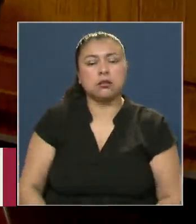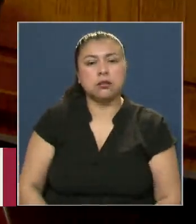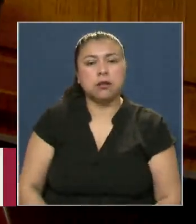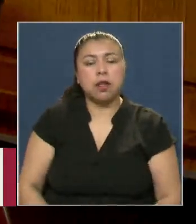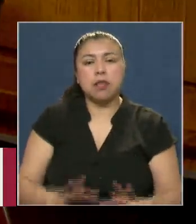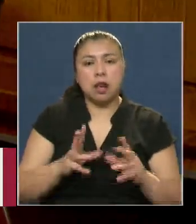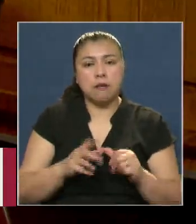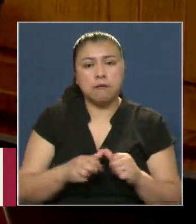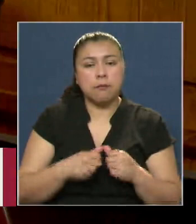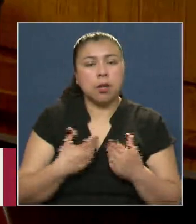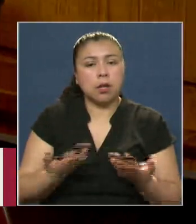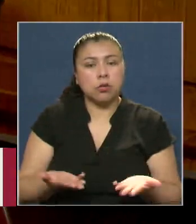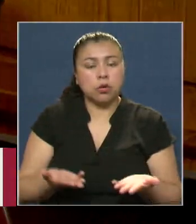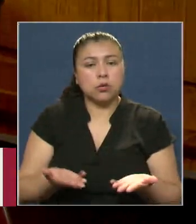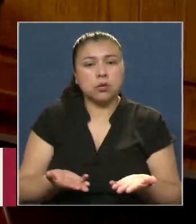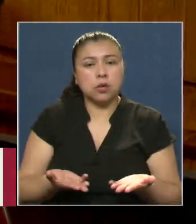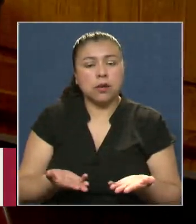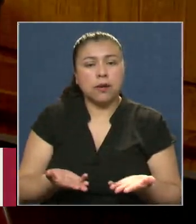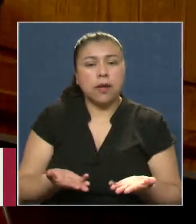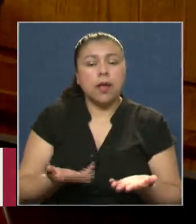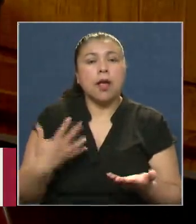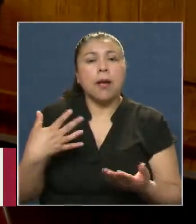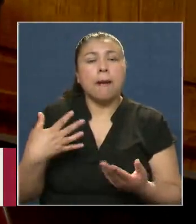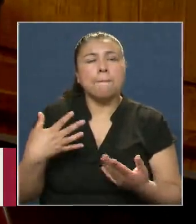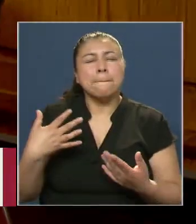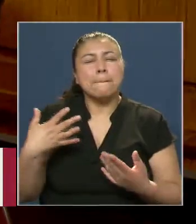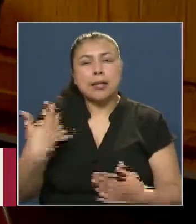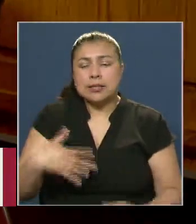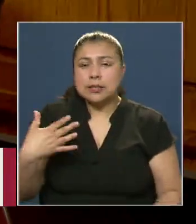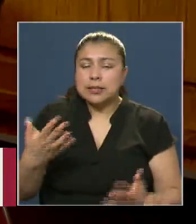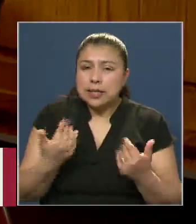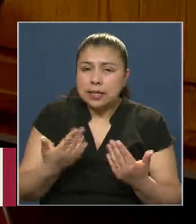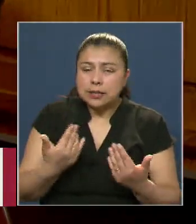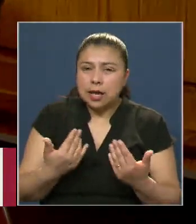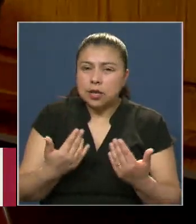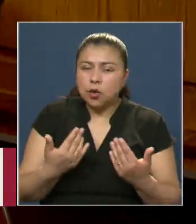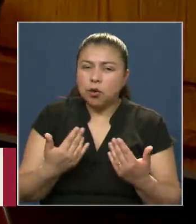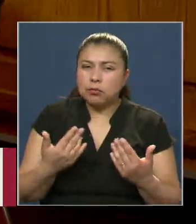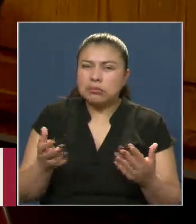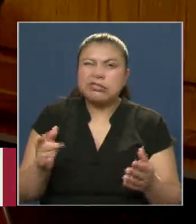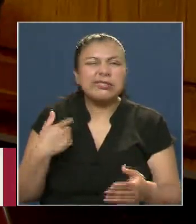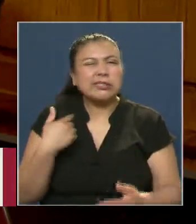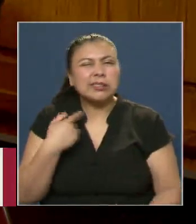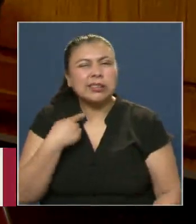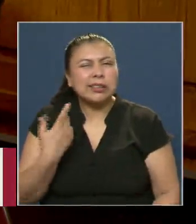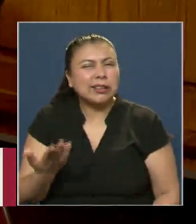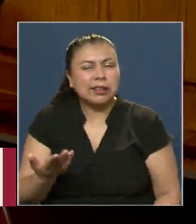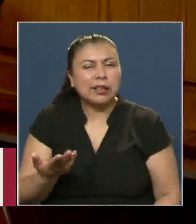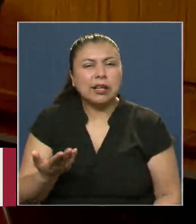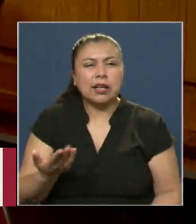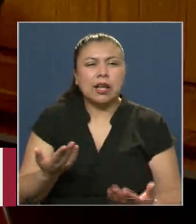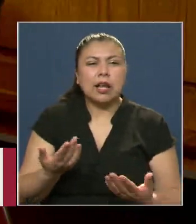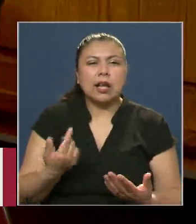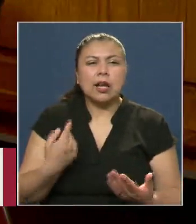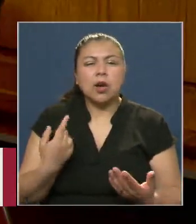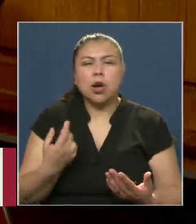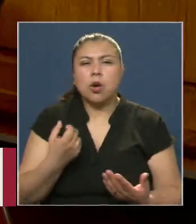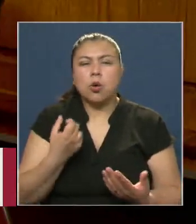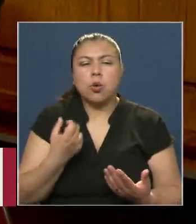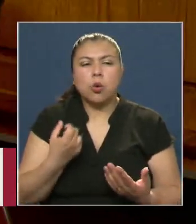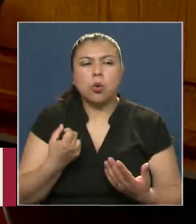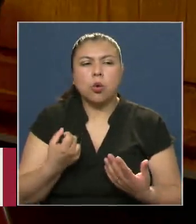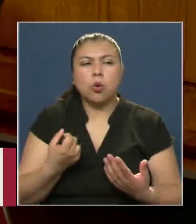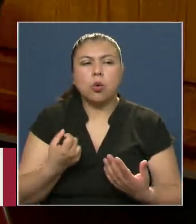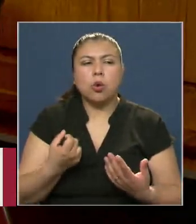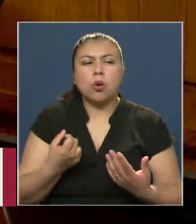tanto, creo que es necesario precisar bien, finalmente, cuáles son los instrumentos. Ahora, se definen